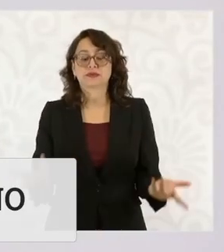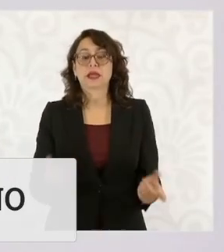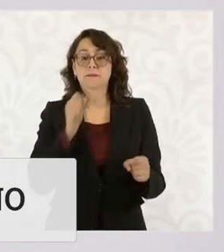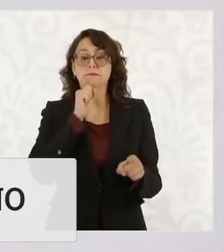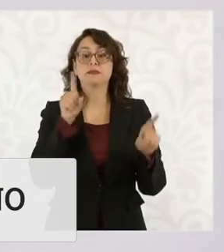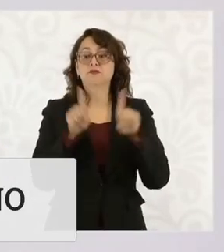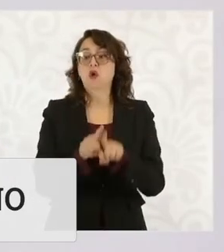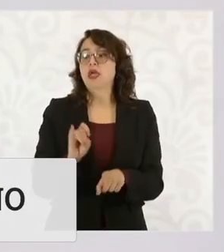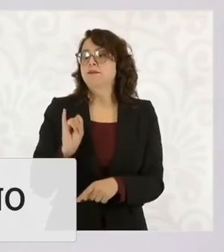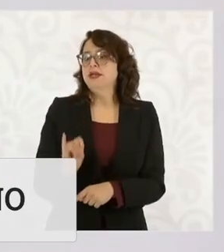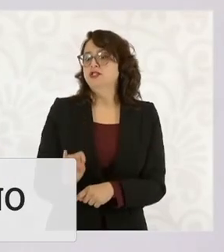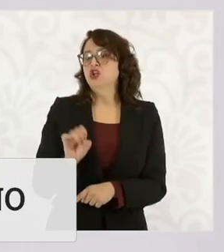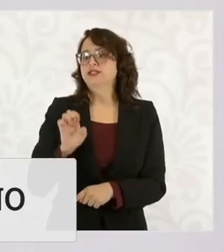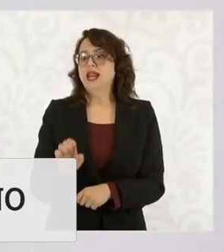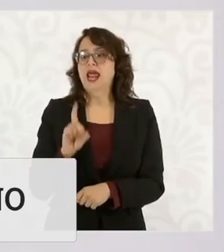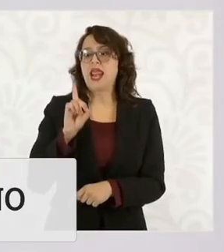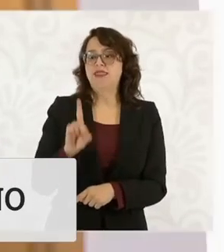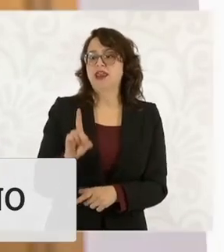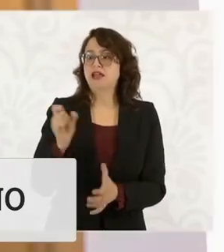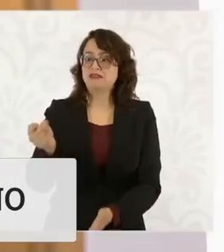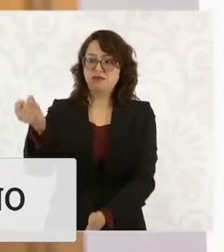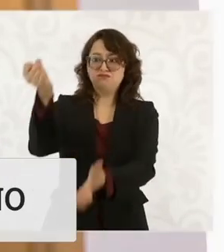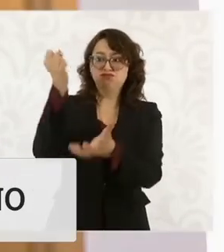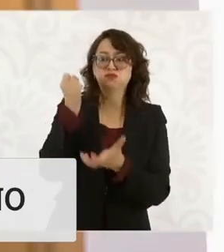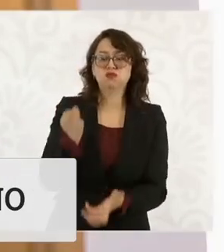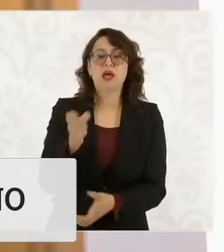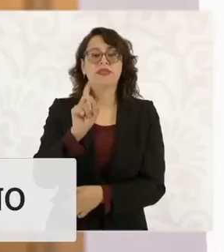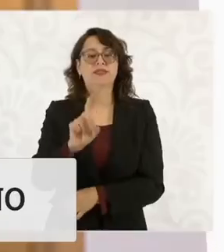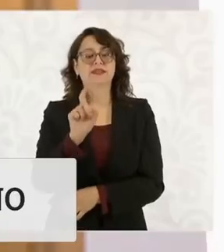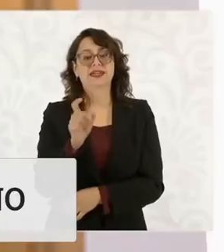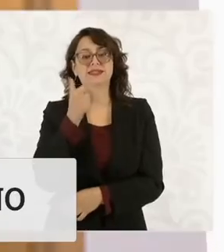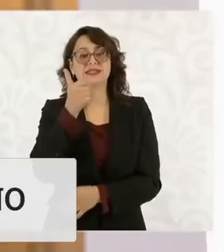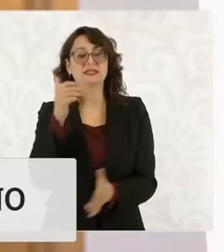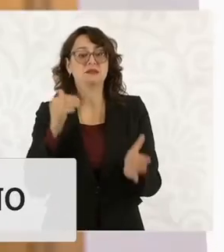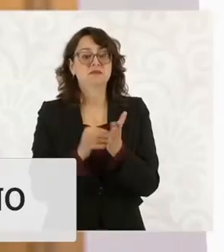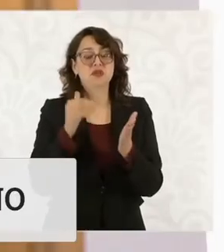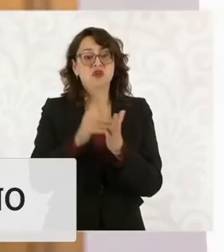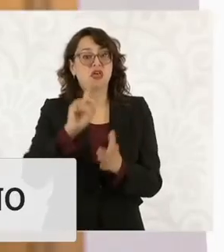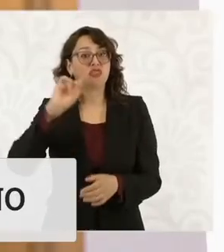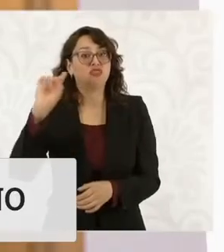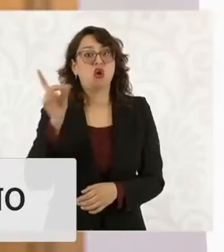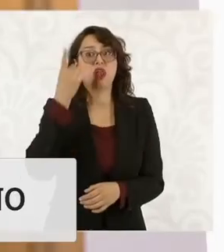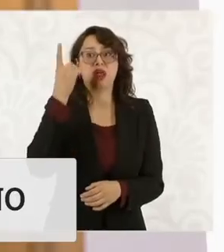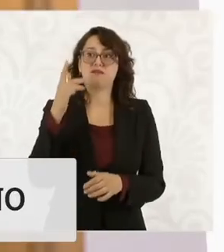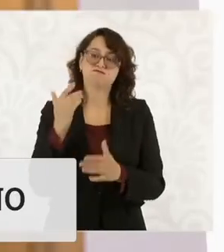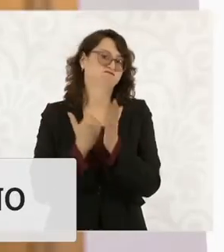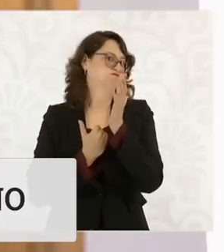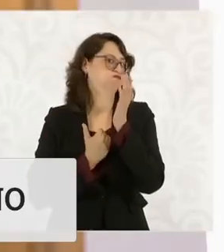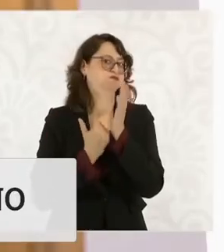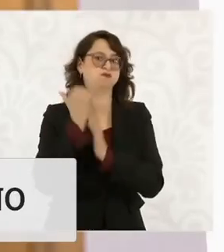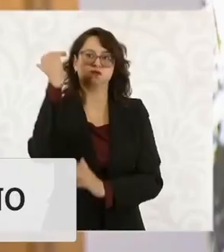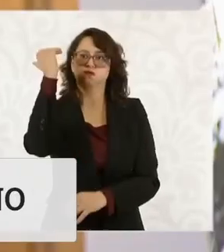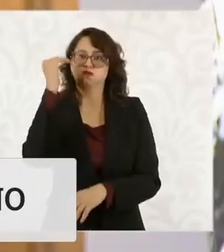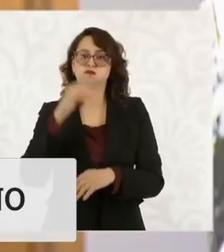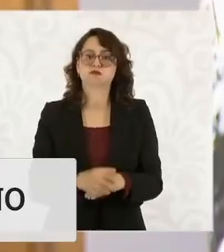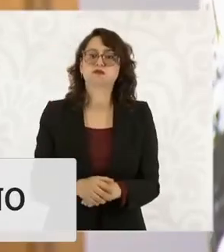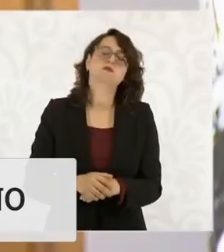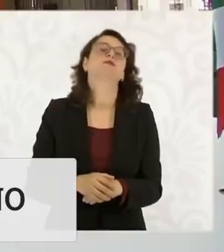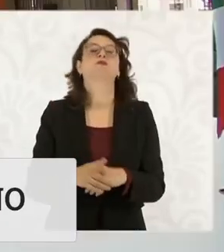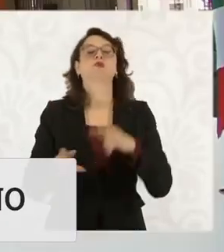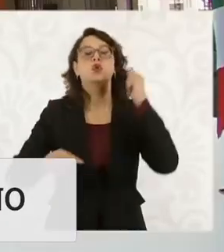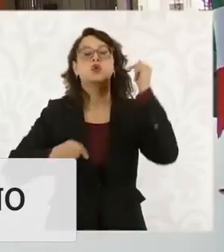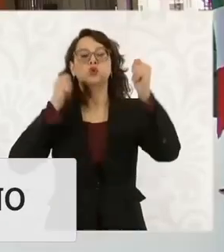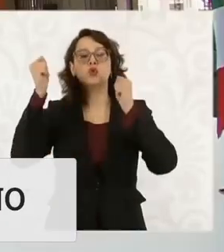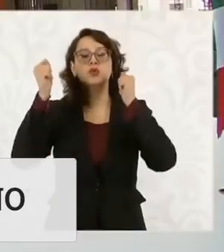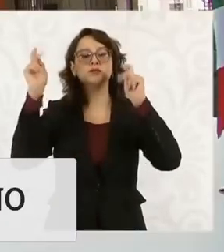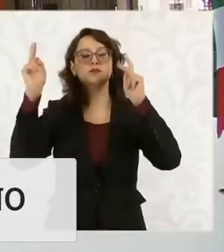en el primer semestre del año, con más de 36,000 millones de dólares. El número de visitantes a México